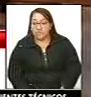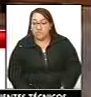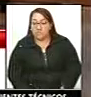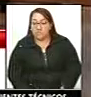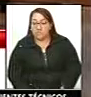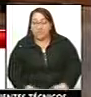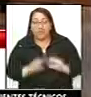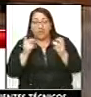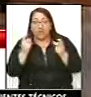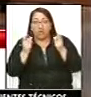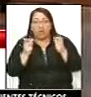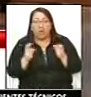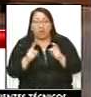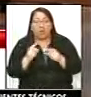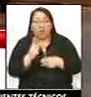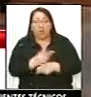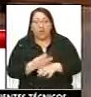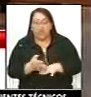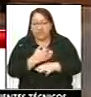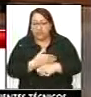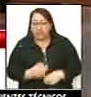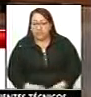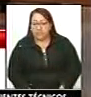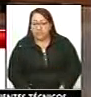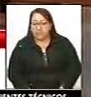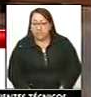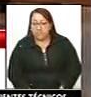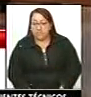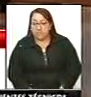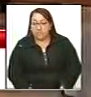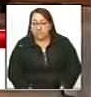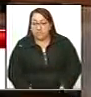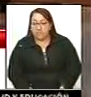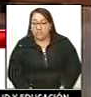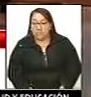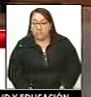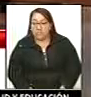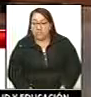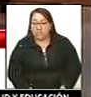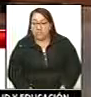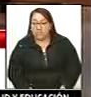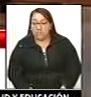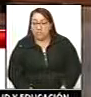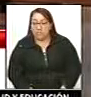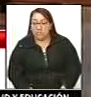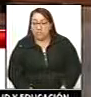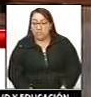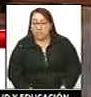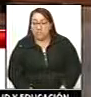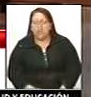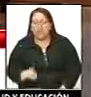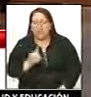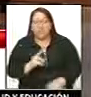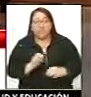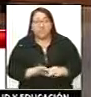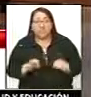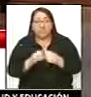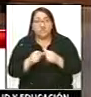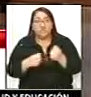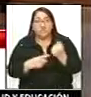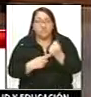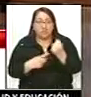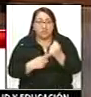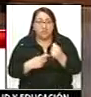prevenir. Tenemos que proveer ciudadanía digital para el uso adecuado de la tecnología